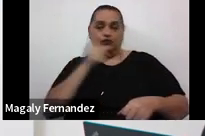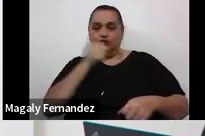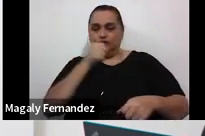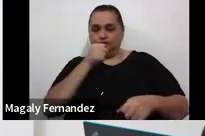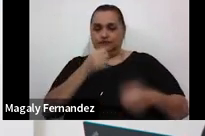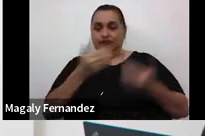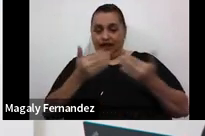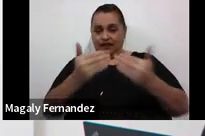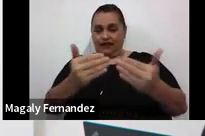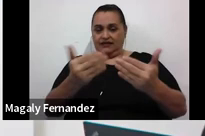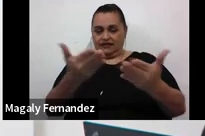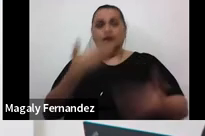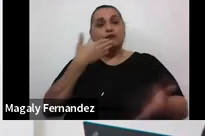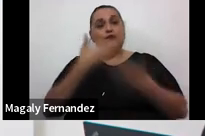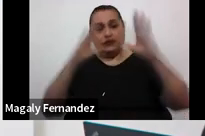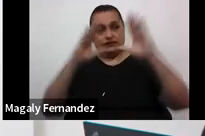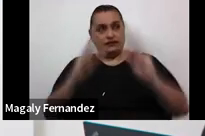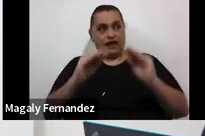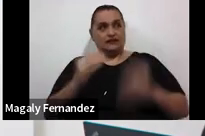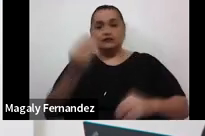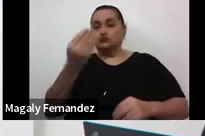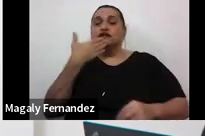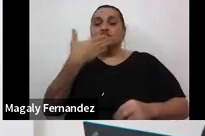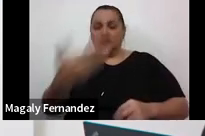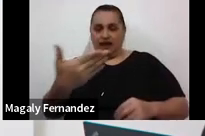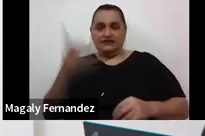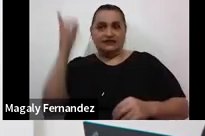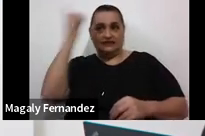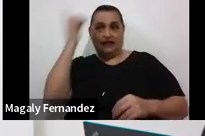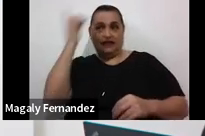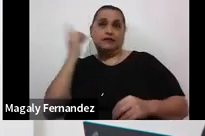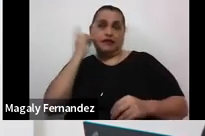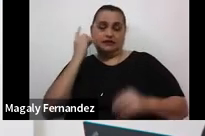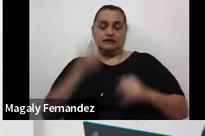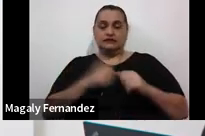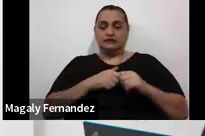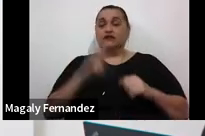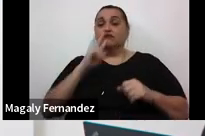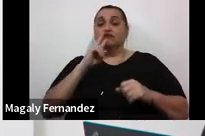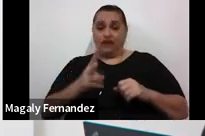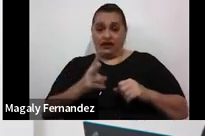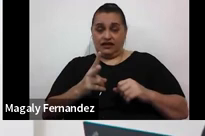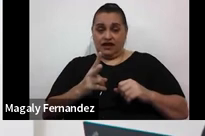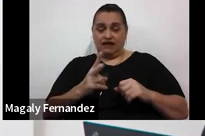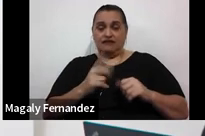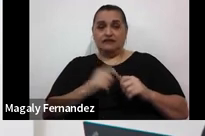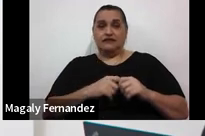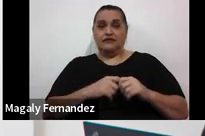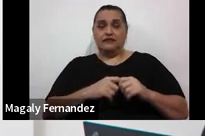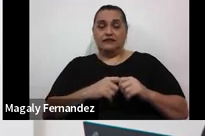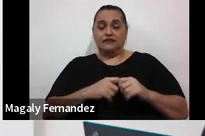adelante Muy buenas tardes y muchas gracias a la madres porque realmente ha sido